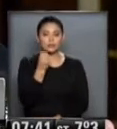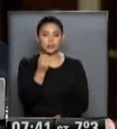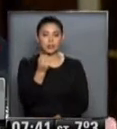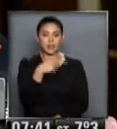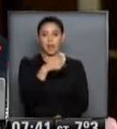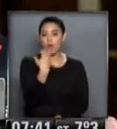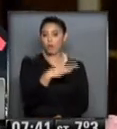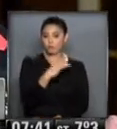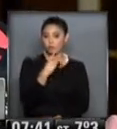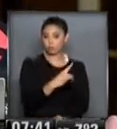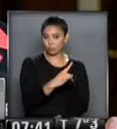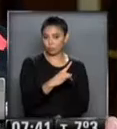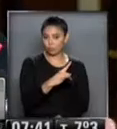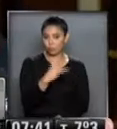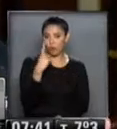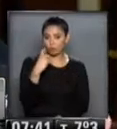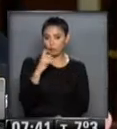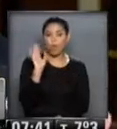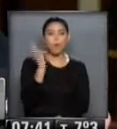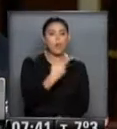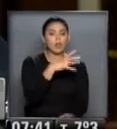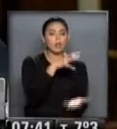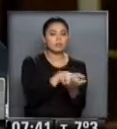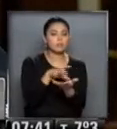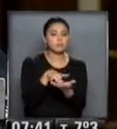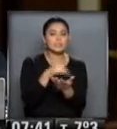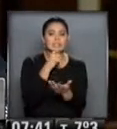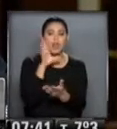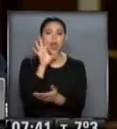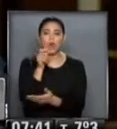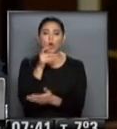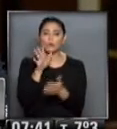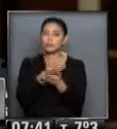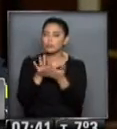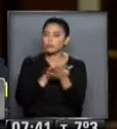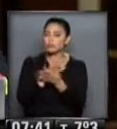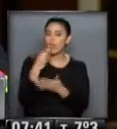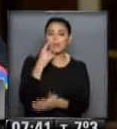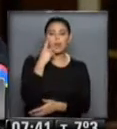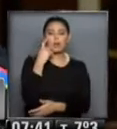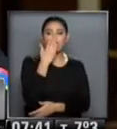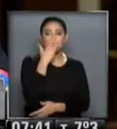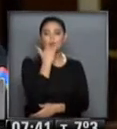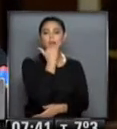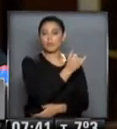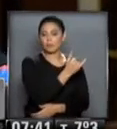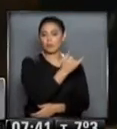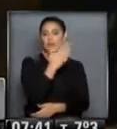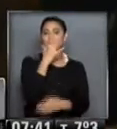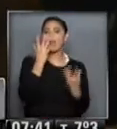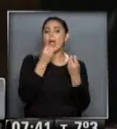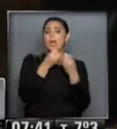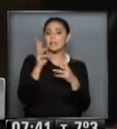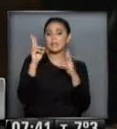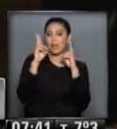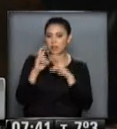como tiene obligación de hacerlo cualquier entidad financiera cuando ve una observación sospechosa, la observa, la comunica a la UIF y se inicia todo el mecanismo